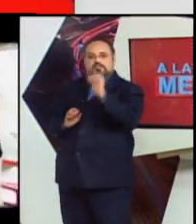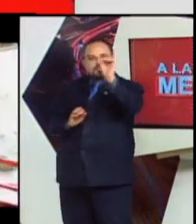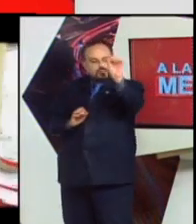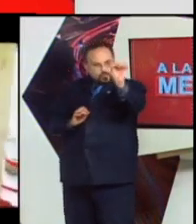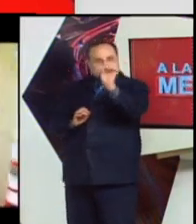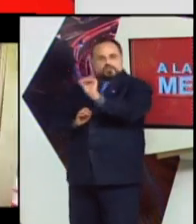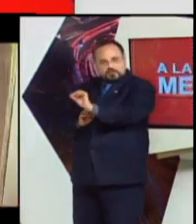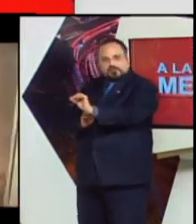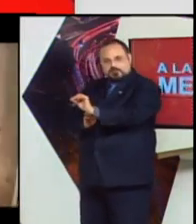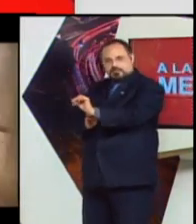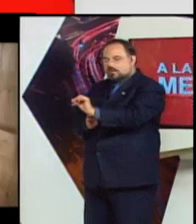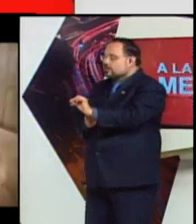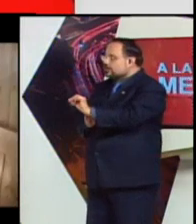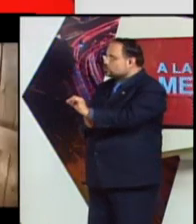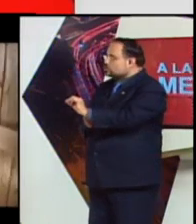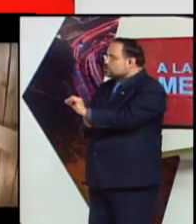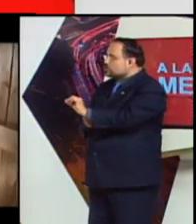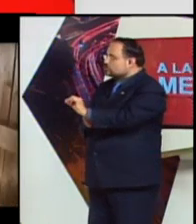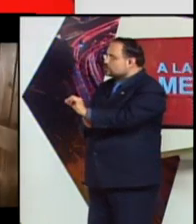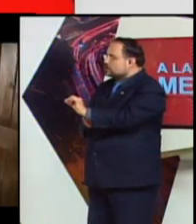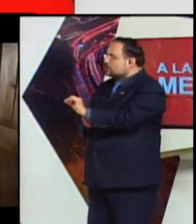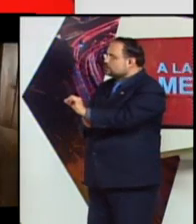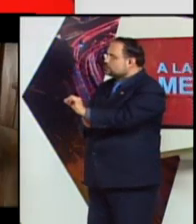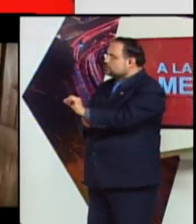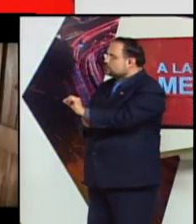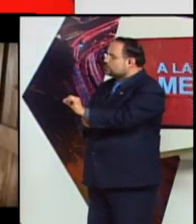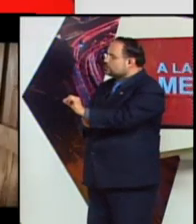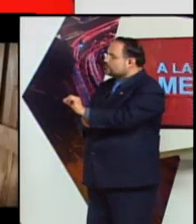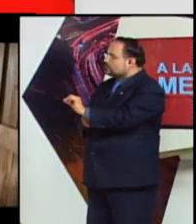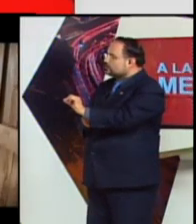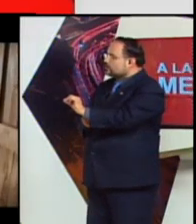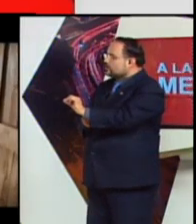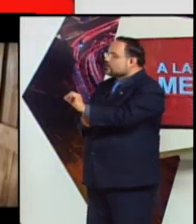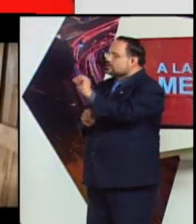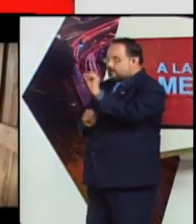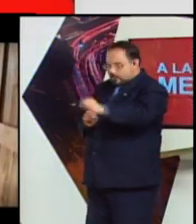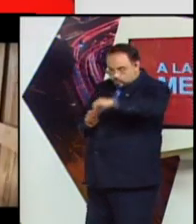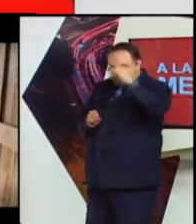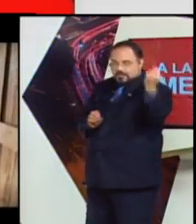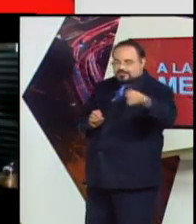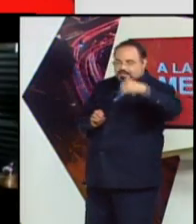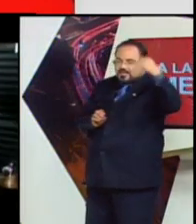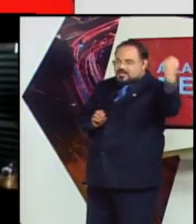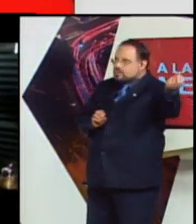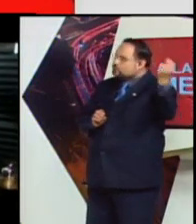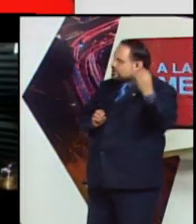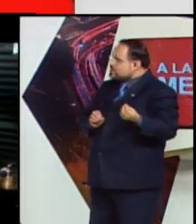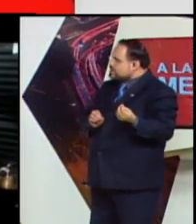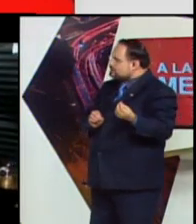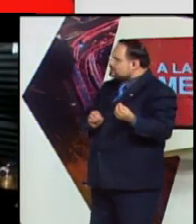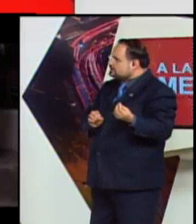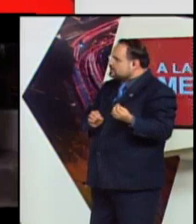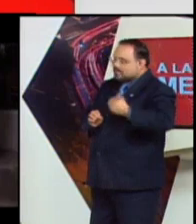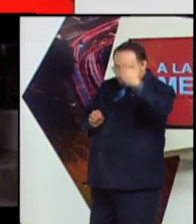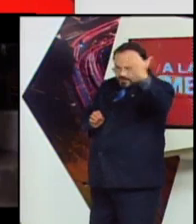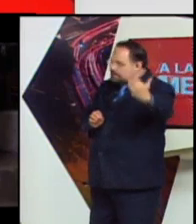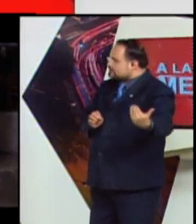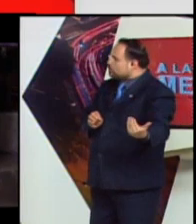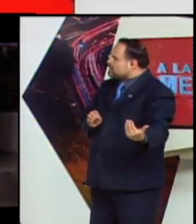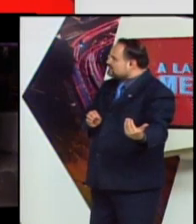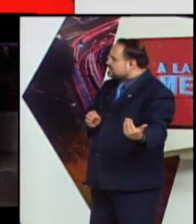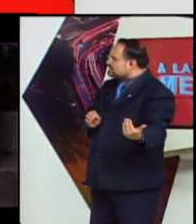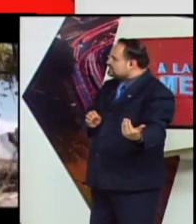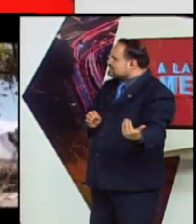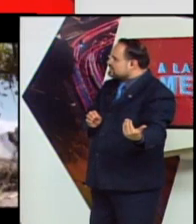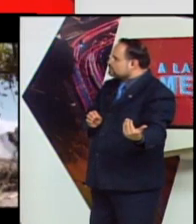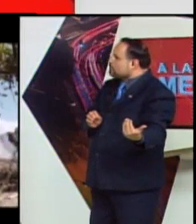la siguiente muchas de estas de estos niños que están en desnutrición crónica infantil resultan ser niños de niñas es decir de niñas